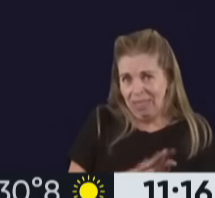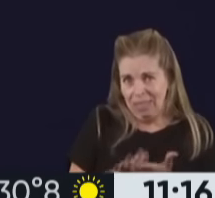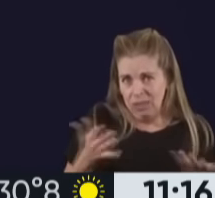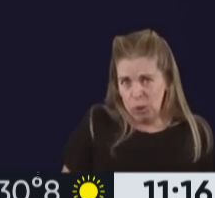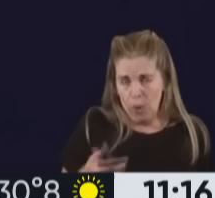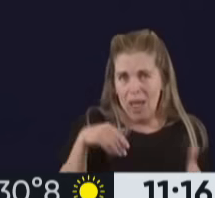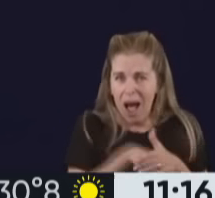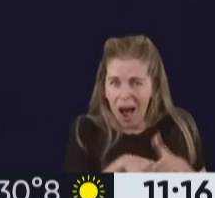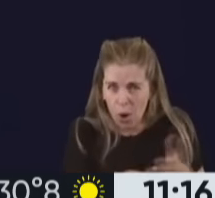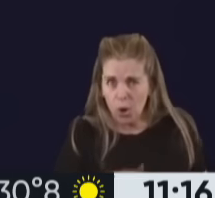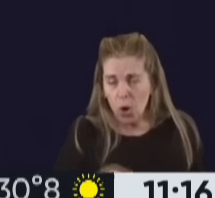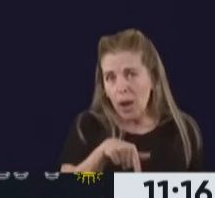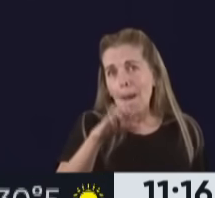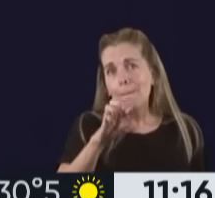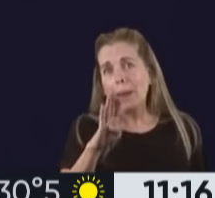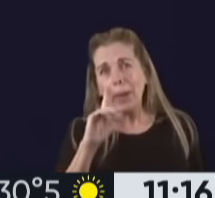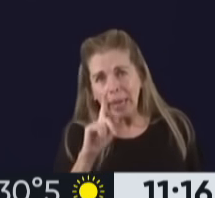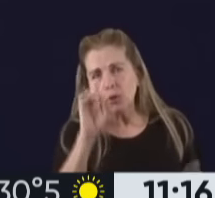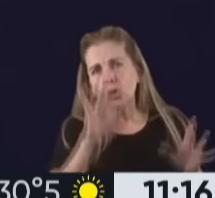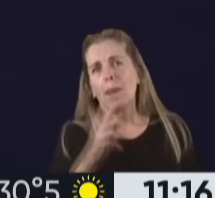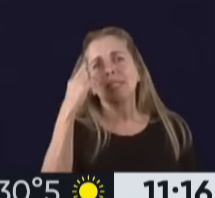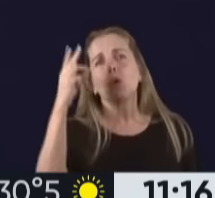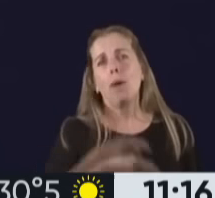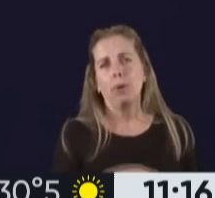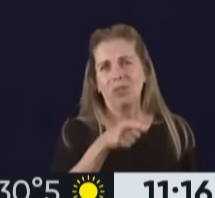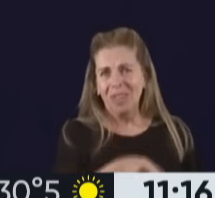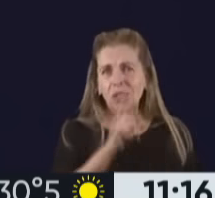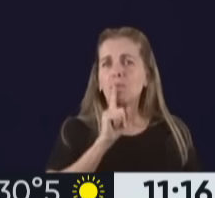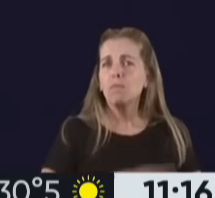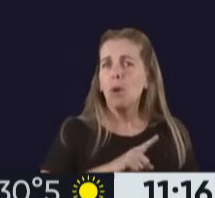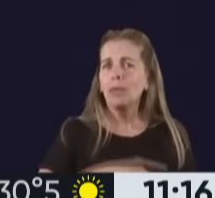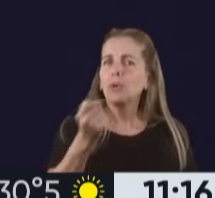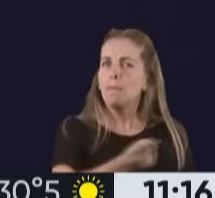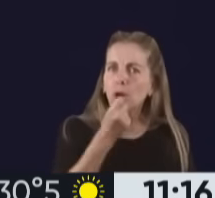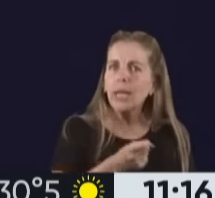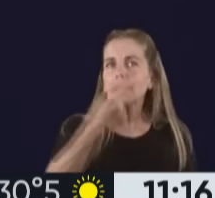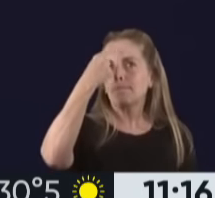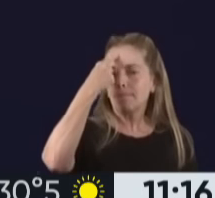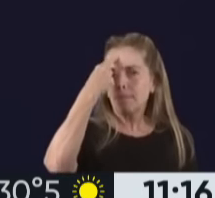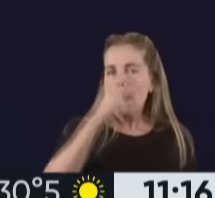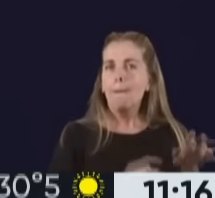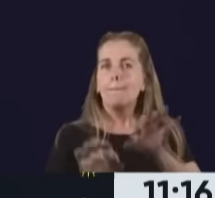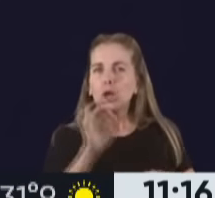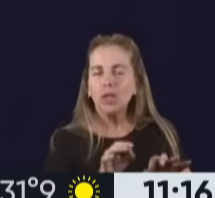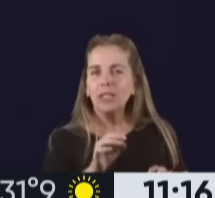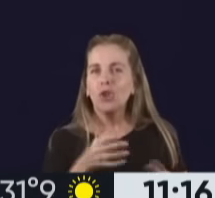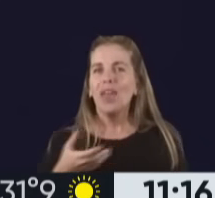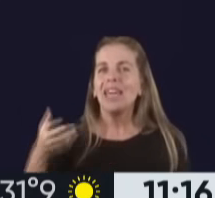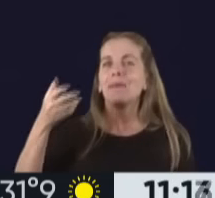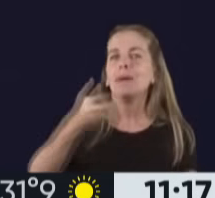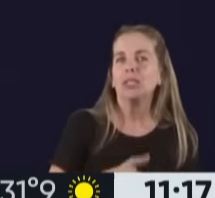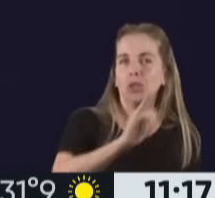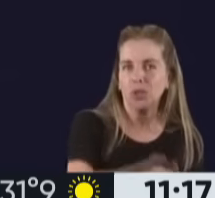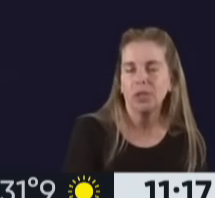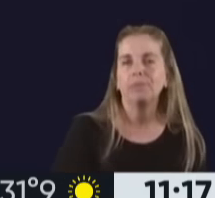el 9%. Es una oportunidad para el financiamiento de proyectos de inversión, la Ley de Inocencia Fiscal.